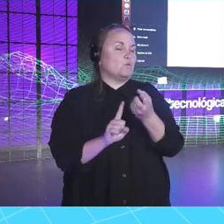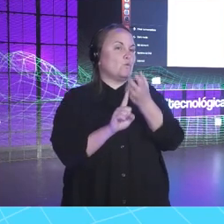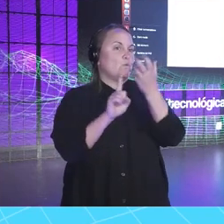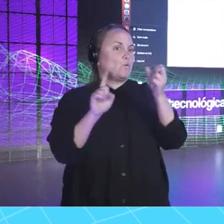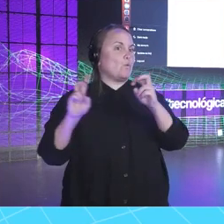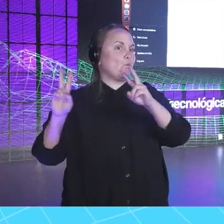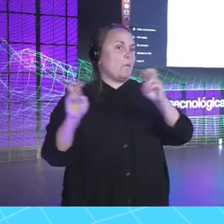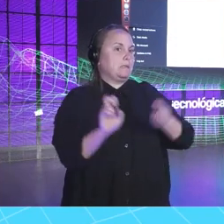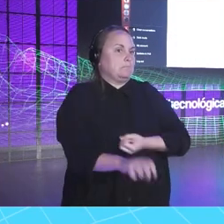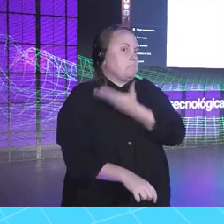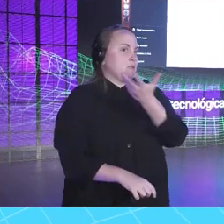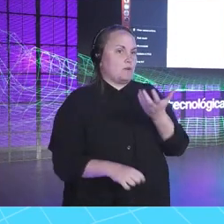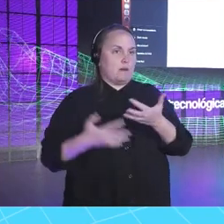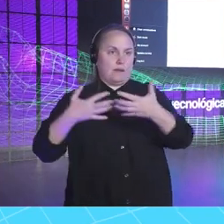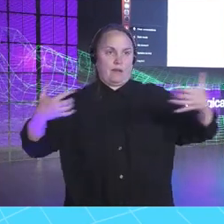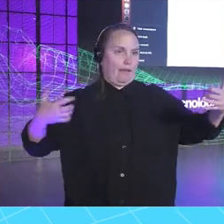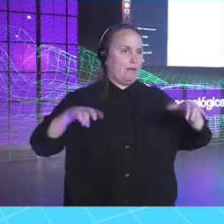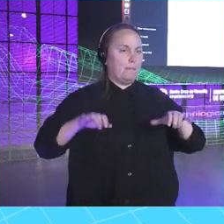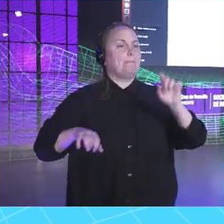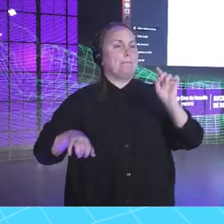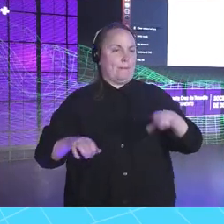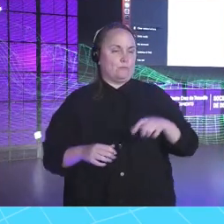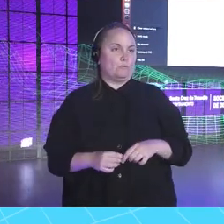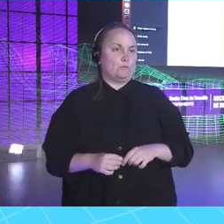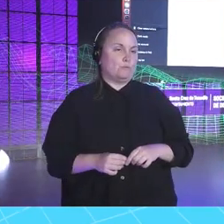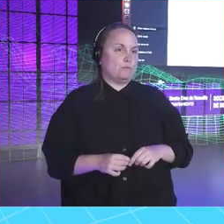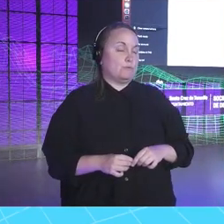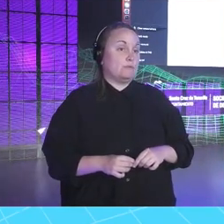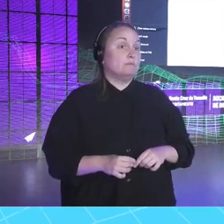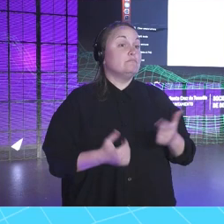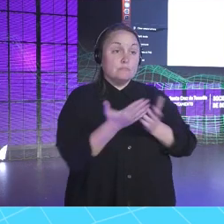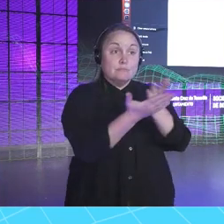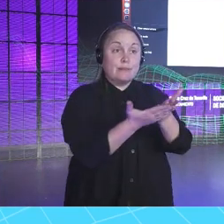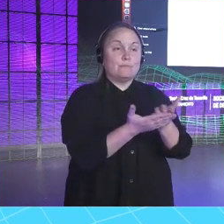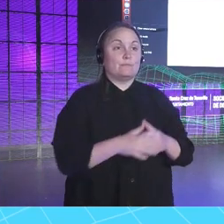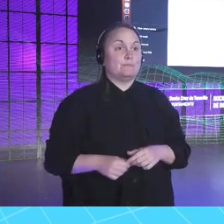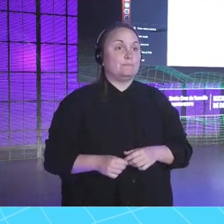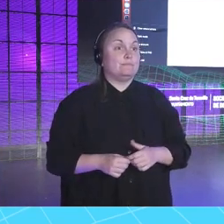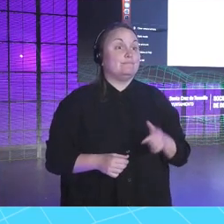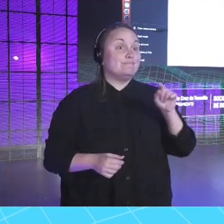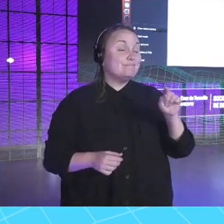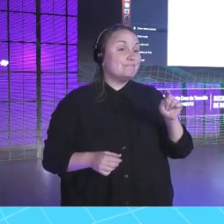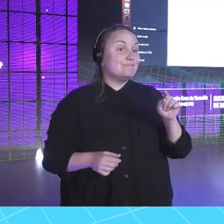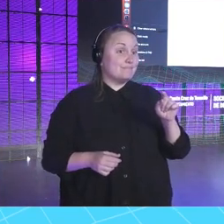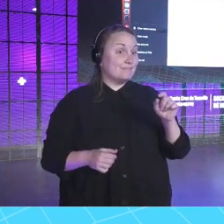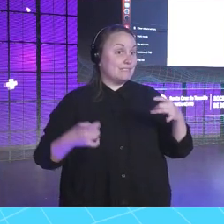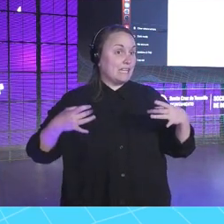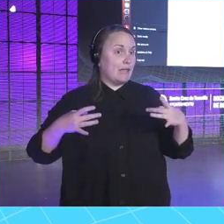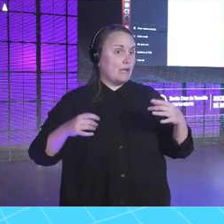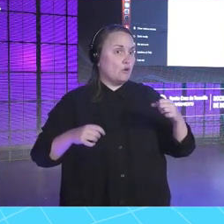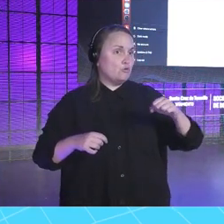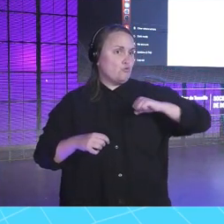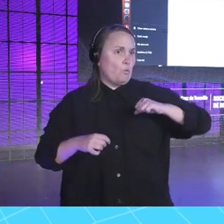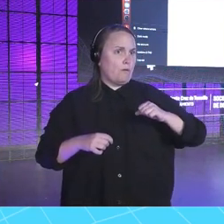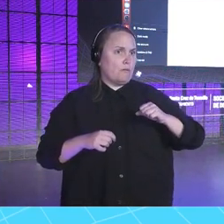nuevas pasiones vamos entonces se lo pedimos y lo bueno de esto es que el pn3 es Turbo ahora